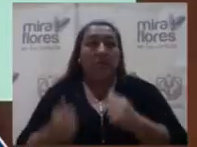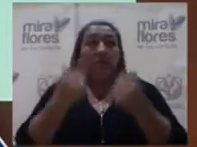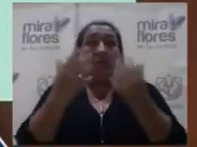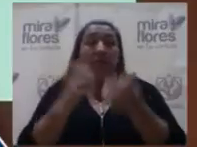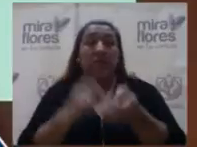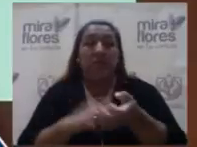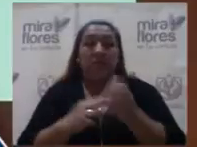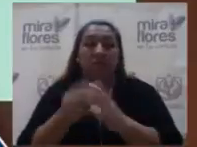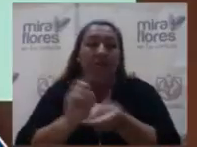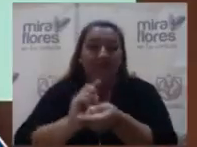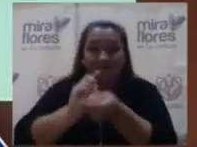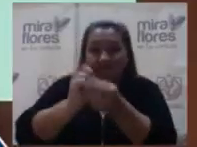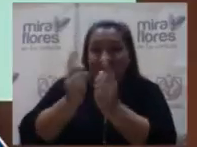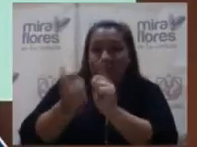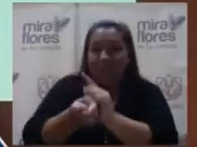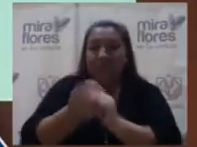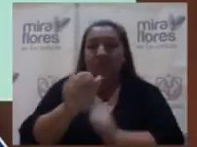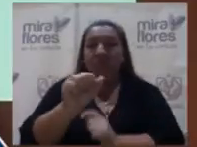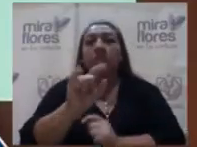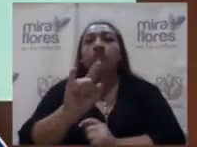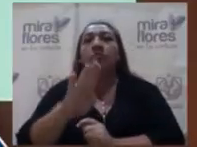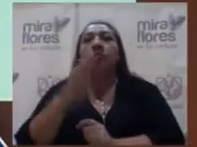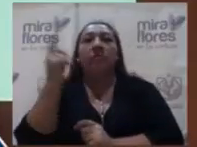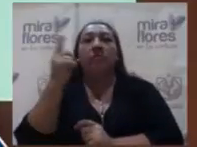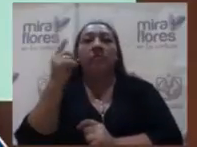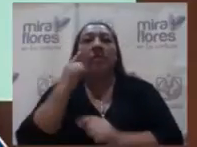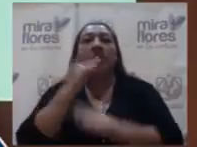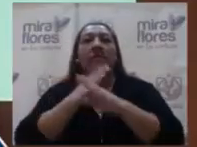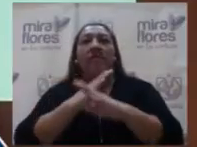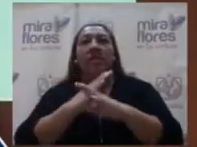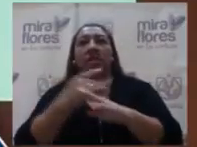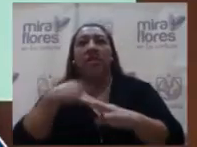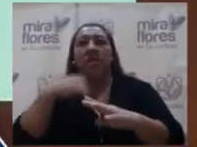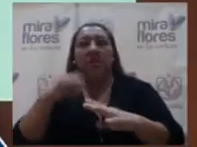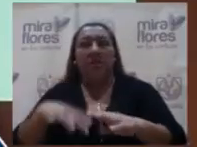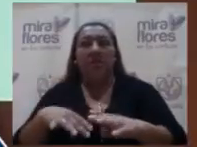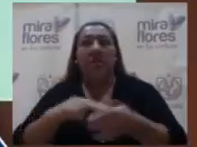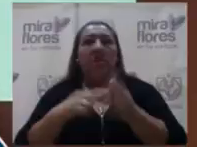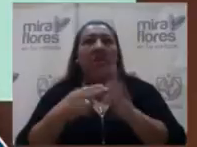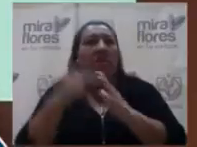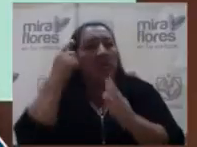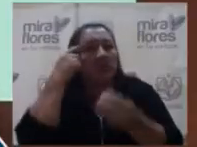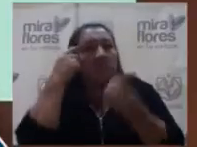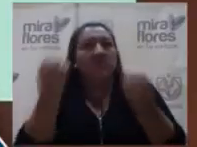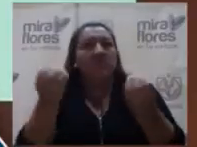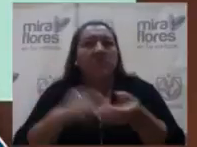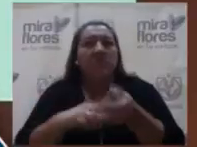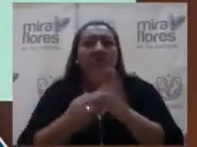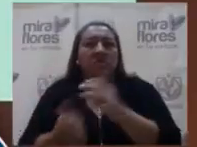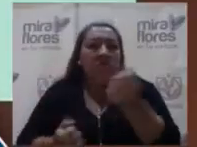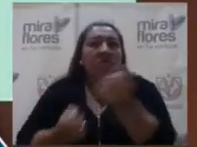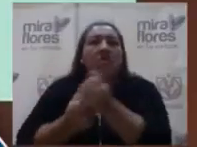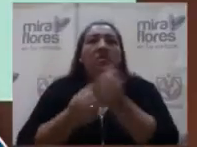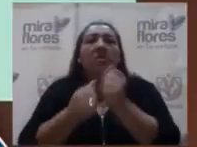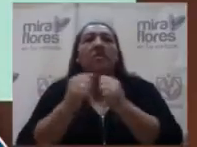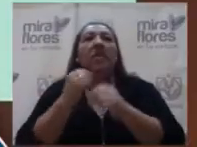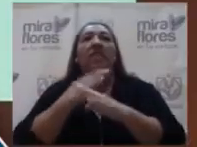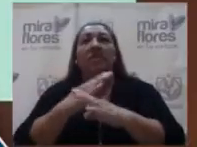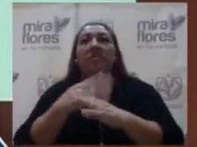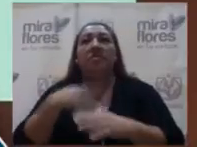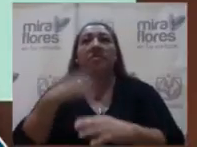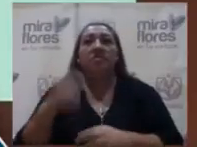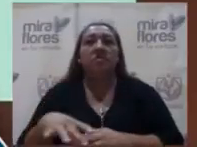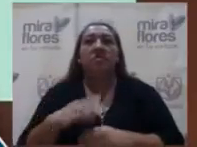decide cambiar al subgerente de defensa civil y se hace cargo la doctora Gloria Corbacho de la subgerencia de defensa civil,